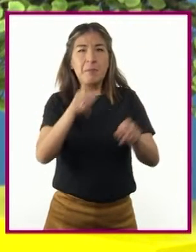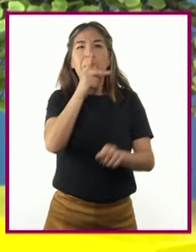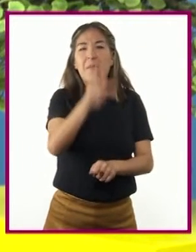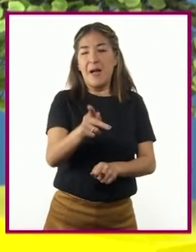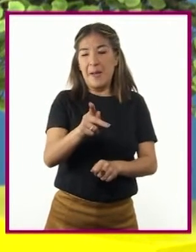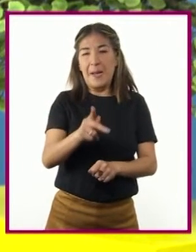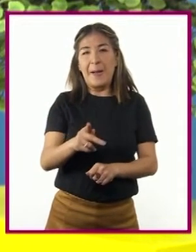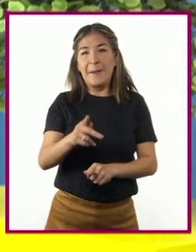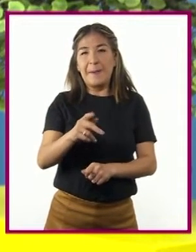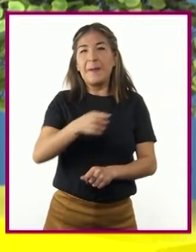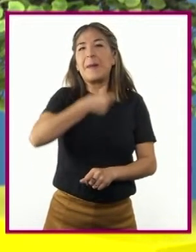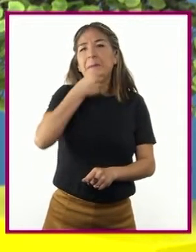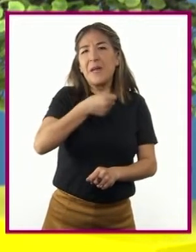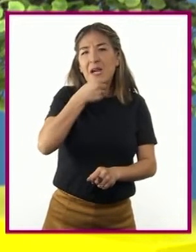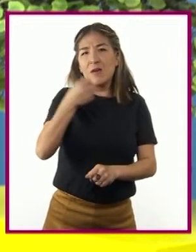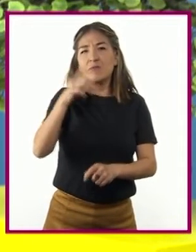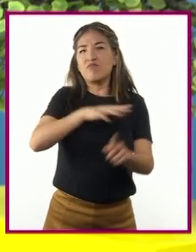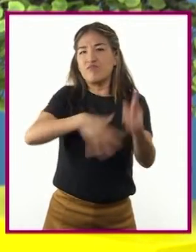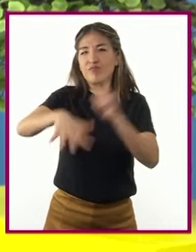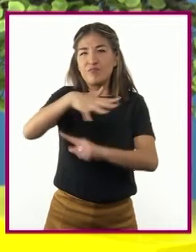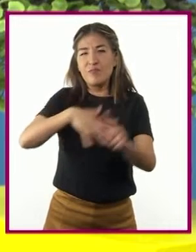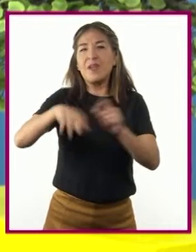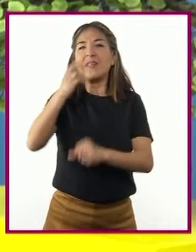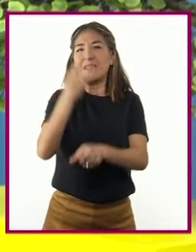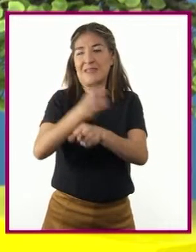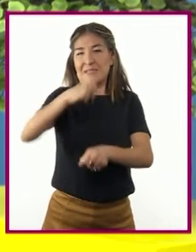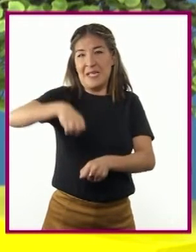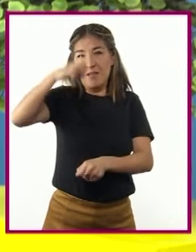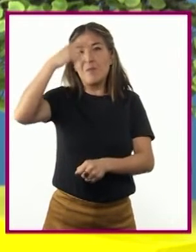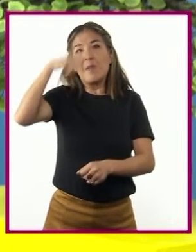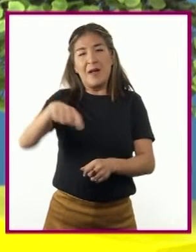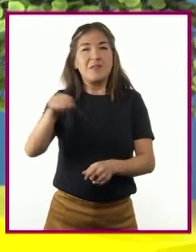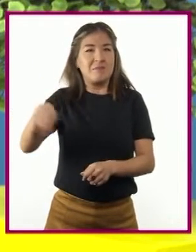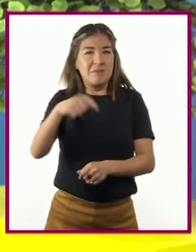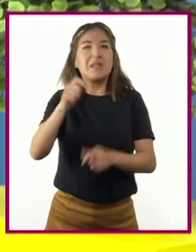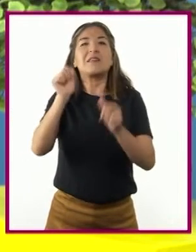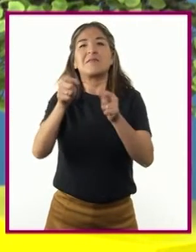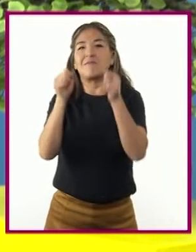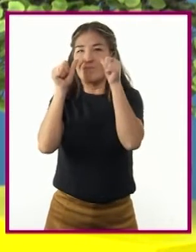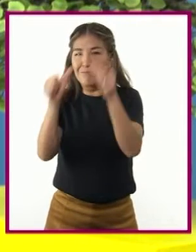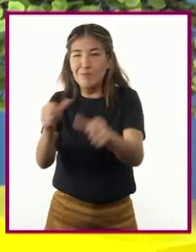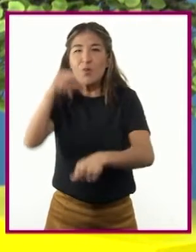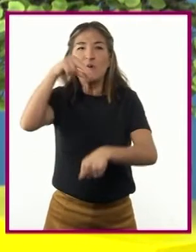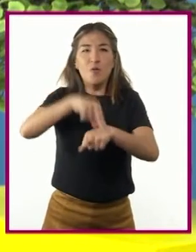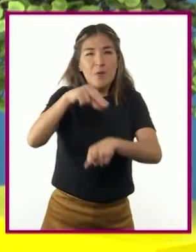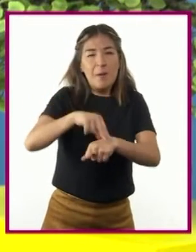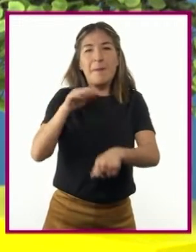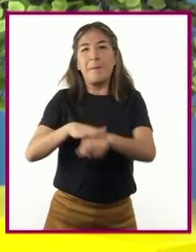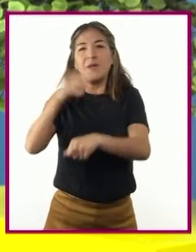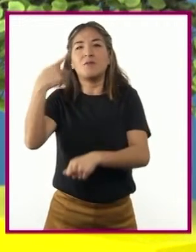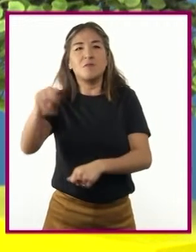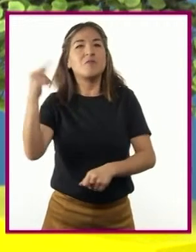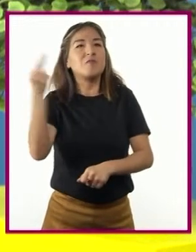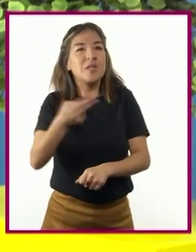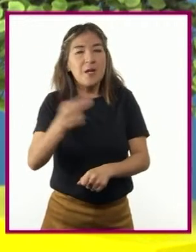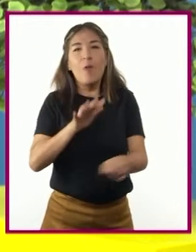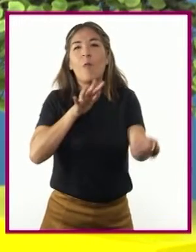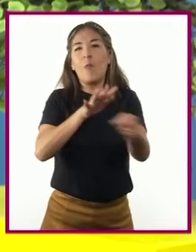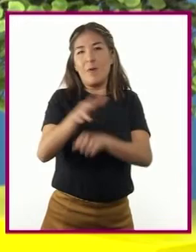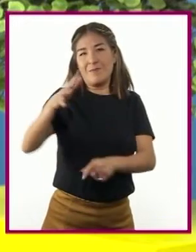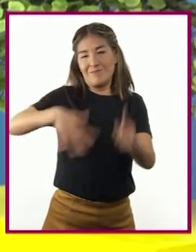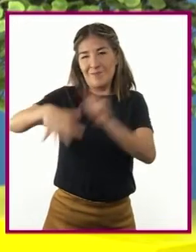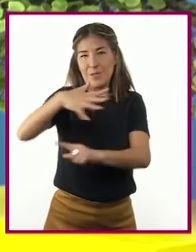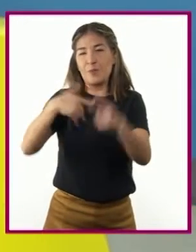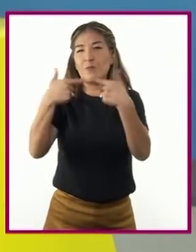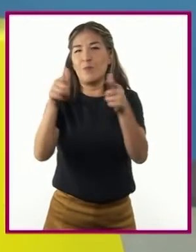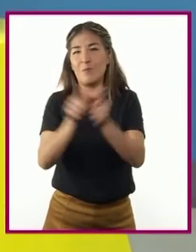población, pues hay que invertir más en los servicios de salud con la finalidad de atender las necesidades de dicho